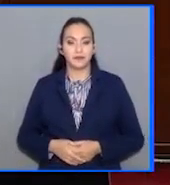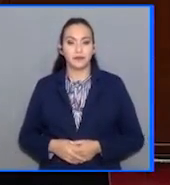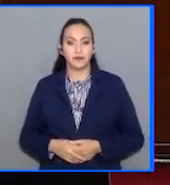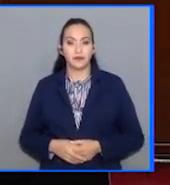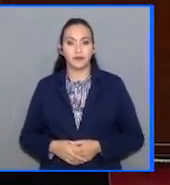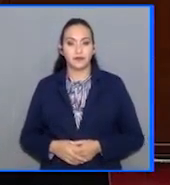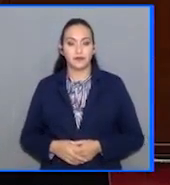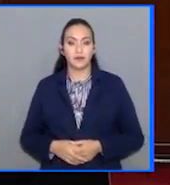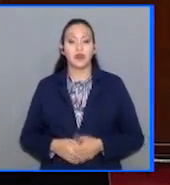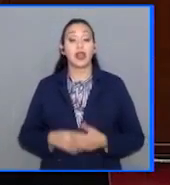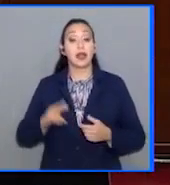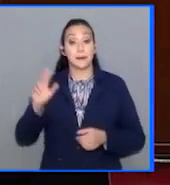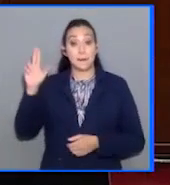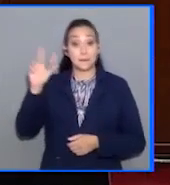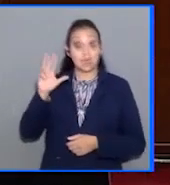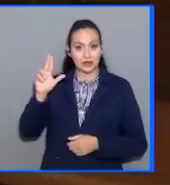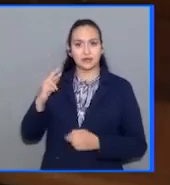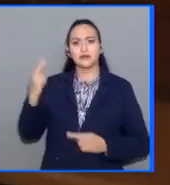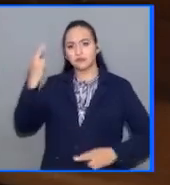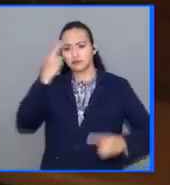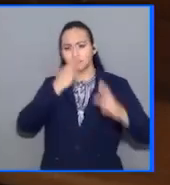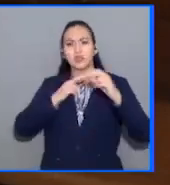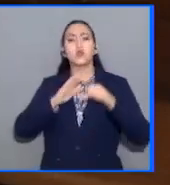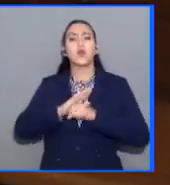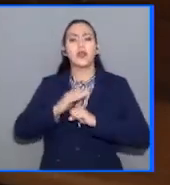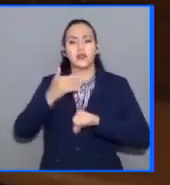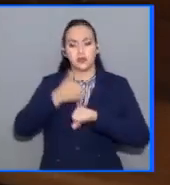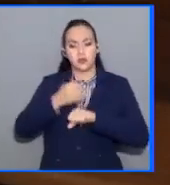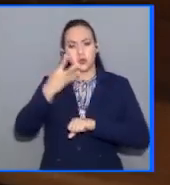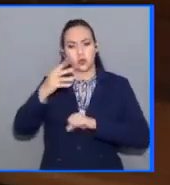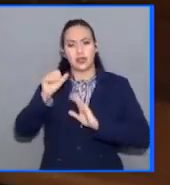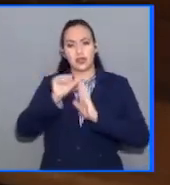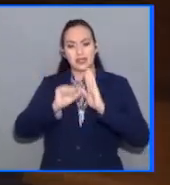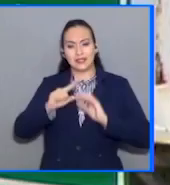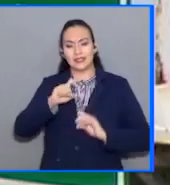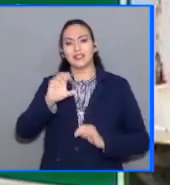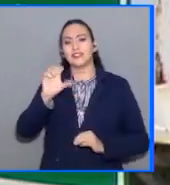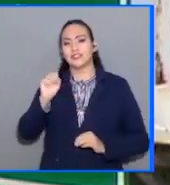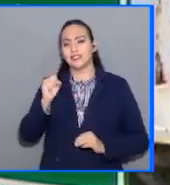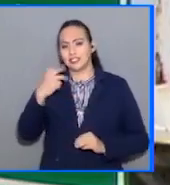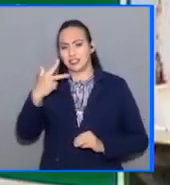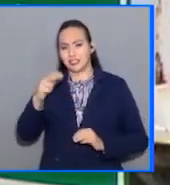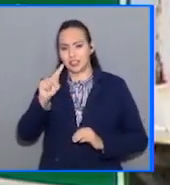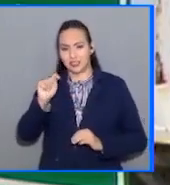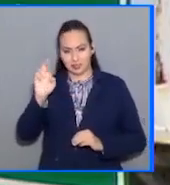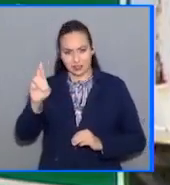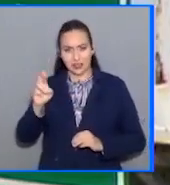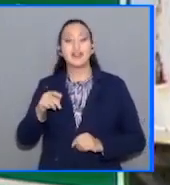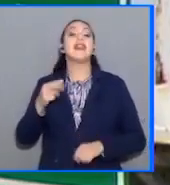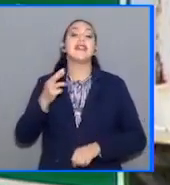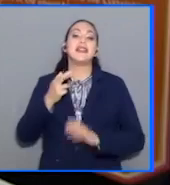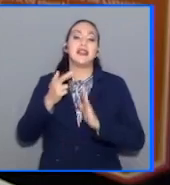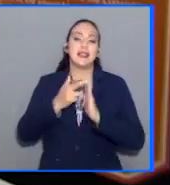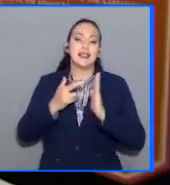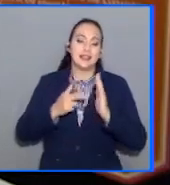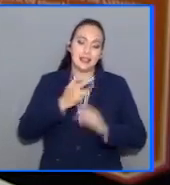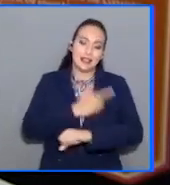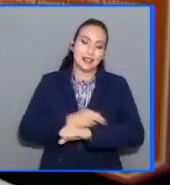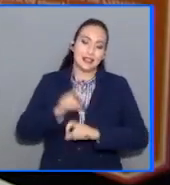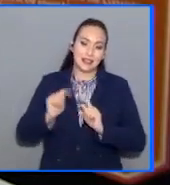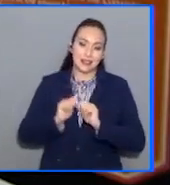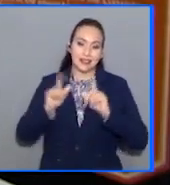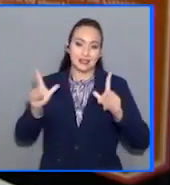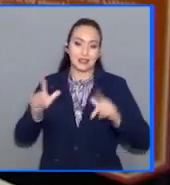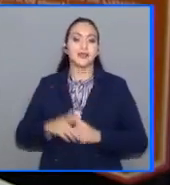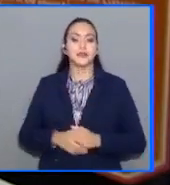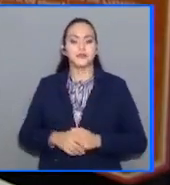martes, el Pleno invalidó el párrafo cuarto del artículo 168 ter del Código Civil del Estado de Tlaxcala, que preveía